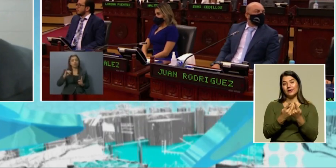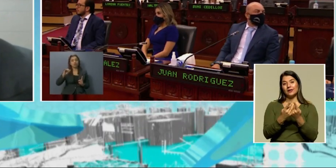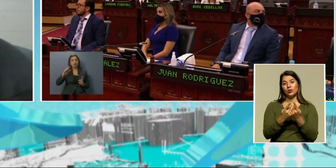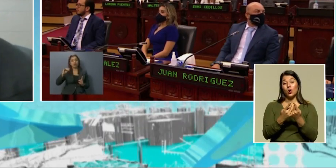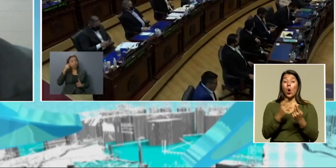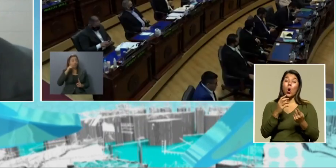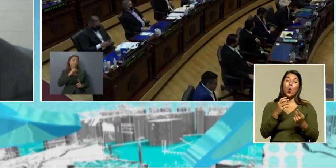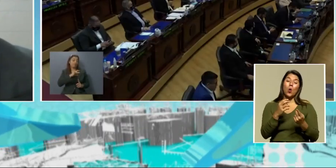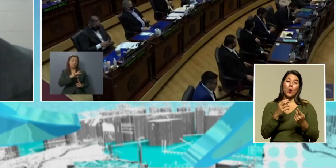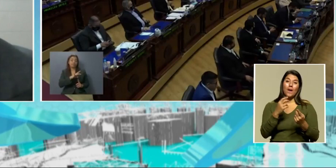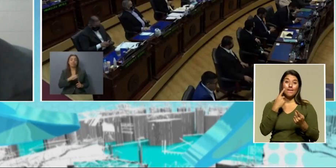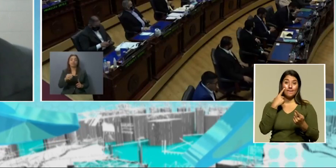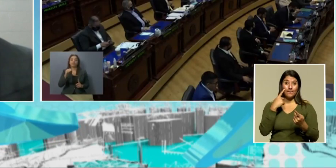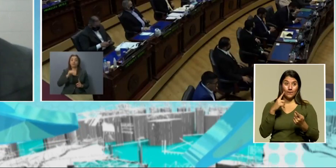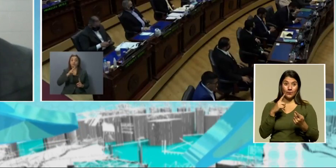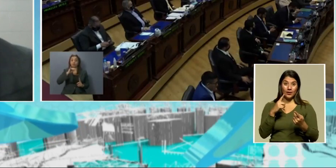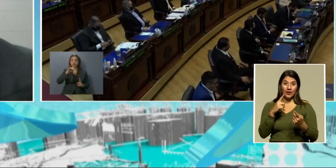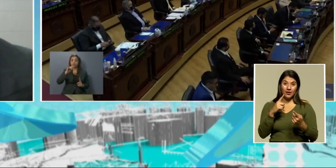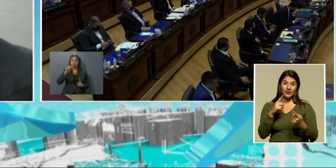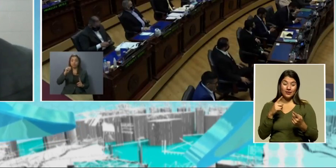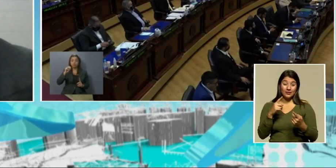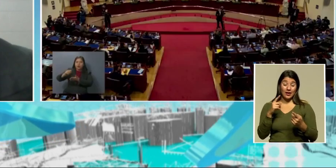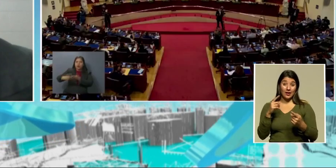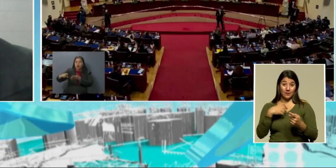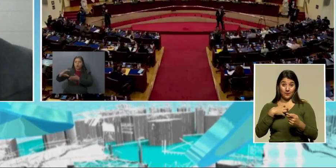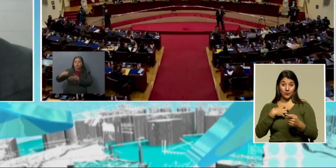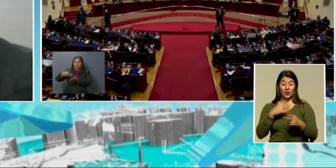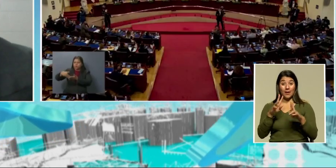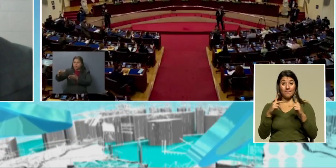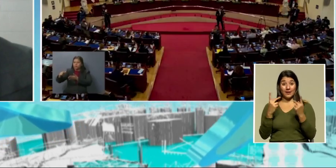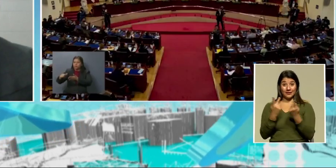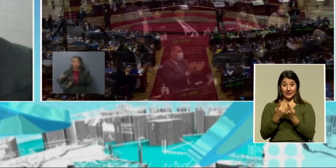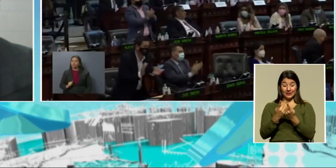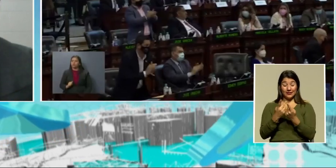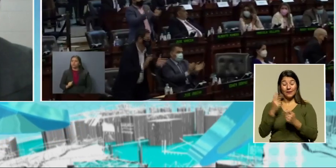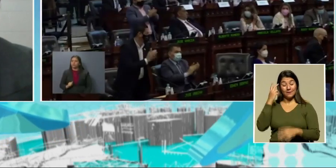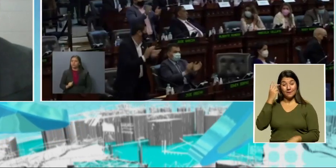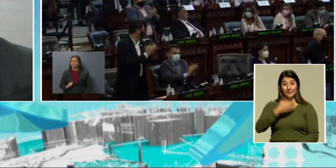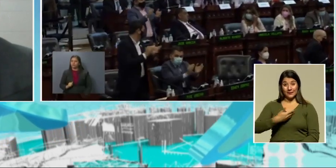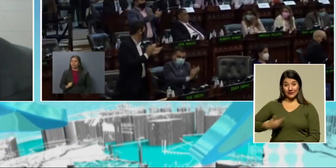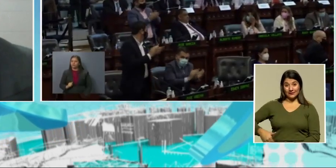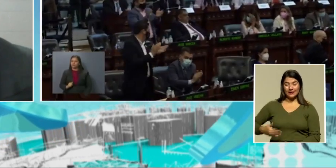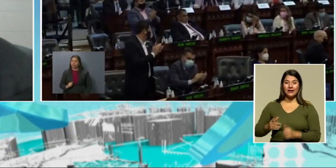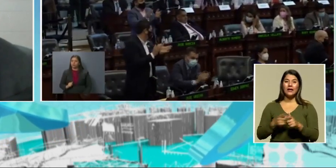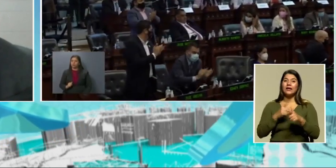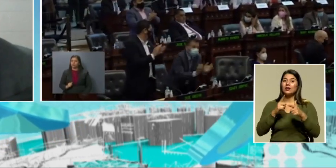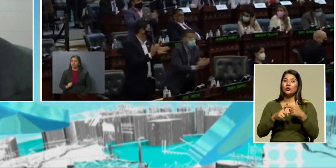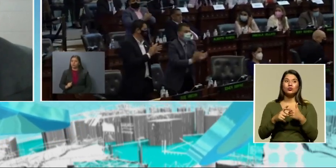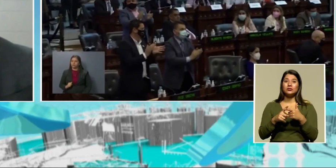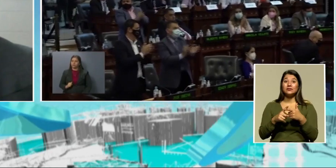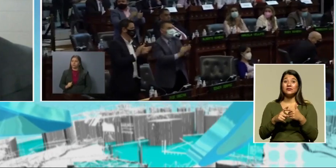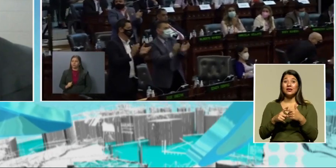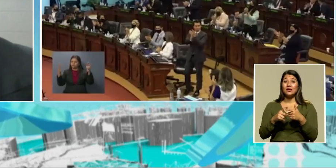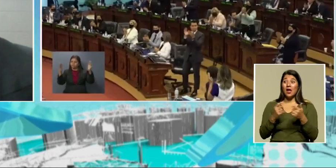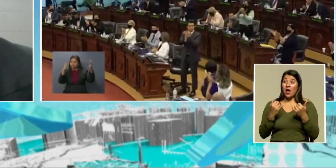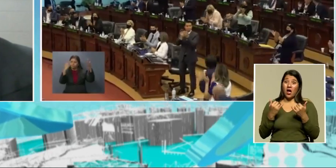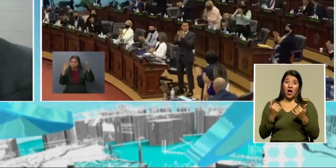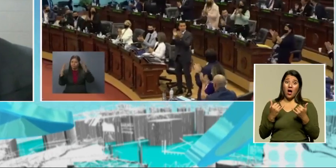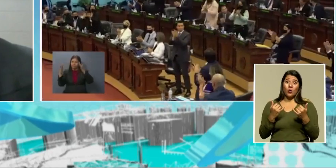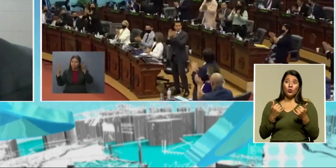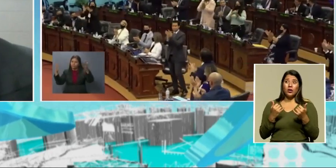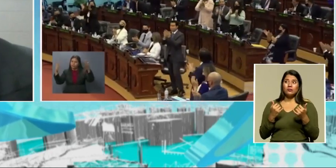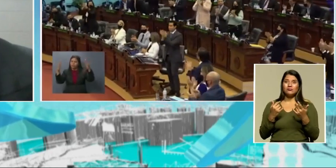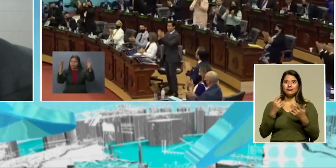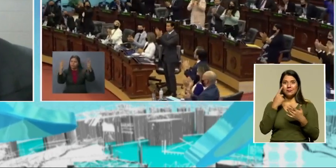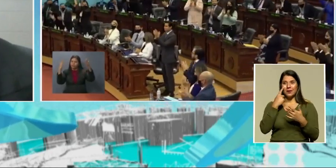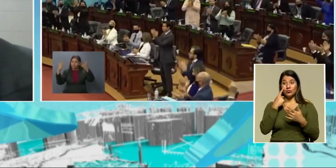la confianza del presidente Bukele. De tal manera que estamos ante los designios de una sola persona, estamos